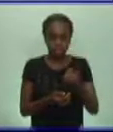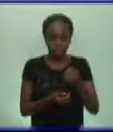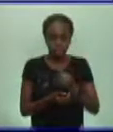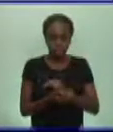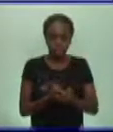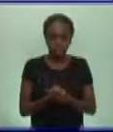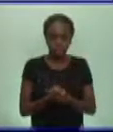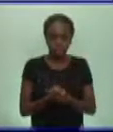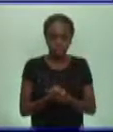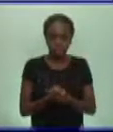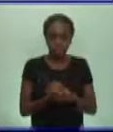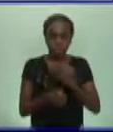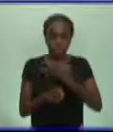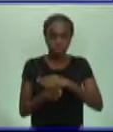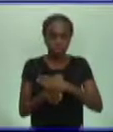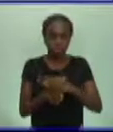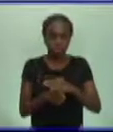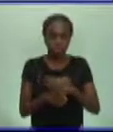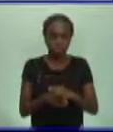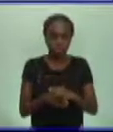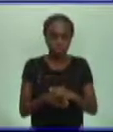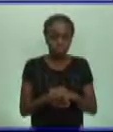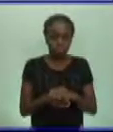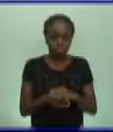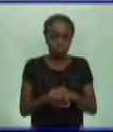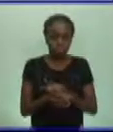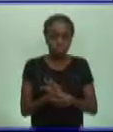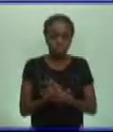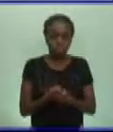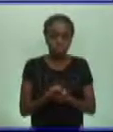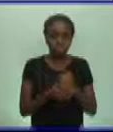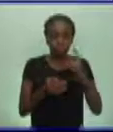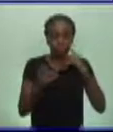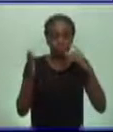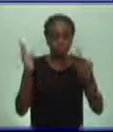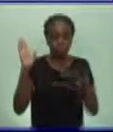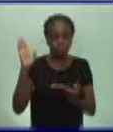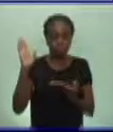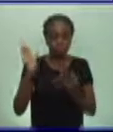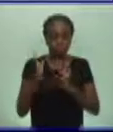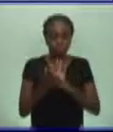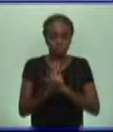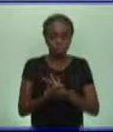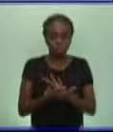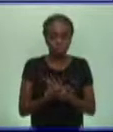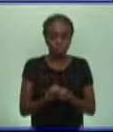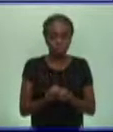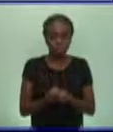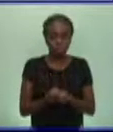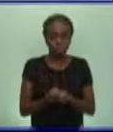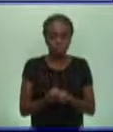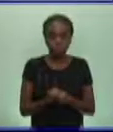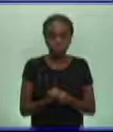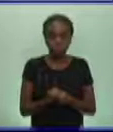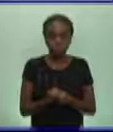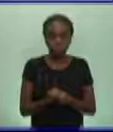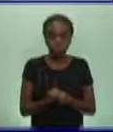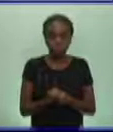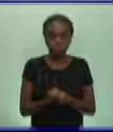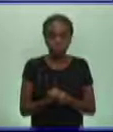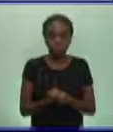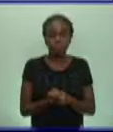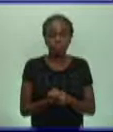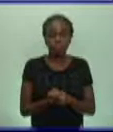su significado, tiempo destinado para dormir o descansar después de la comida